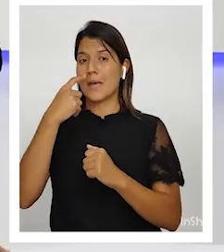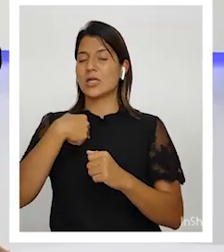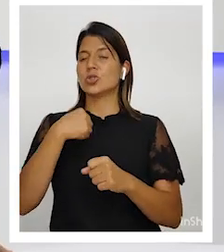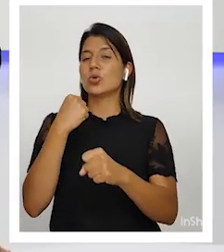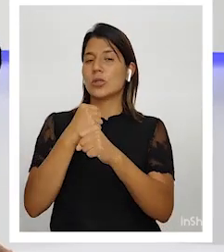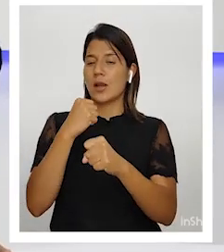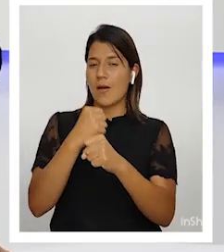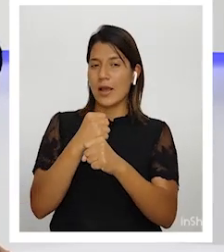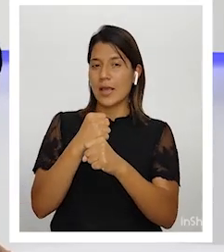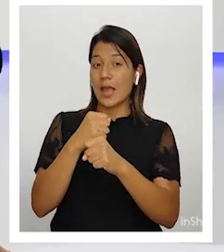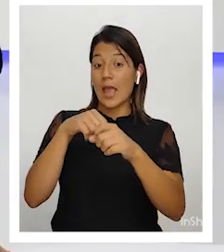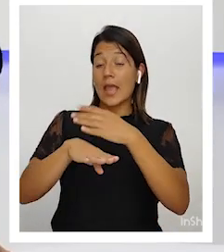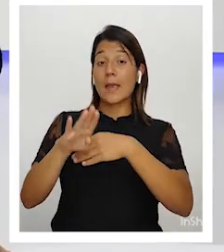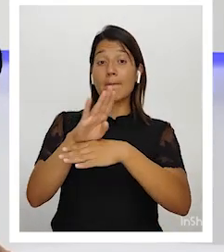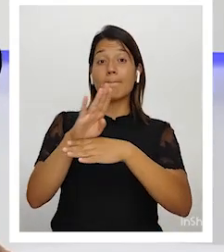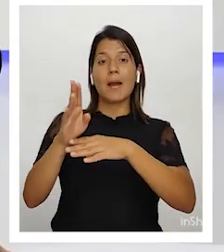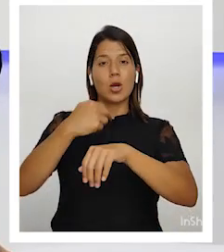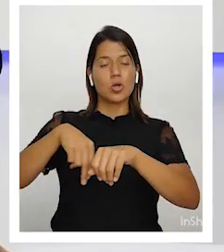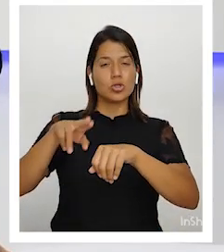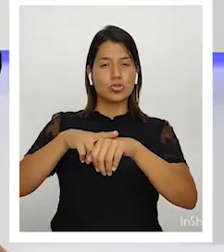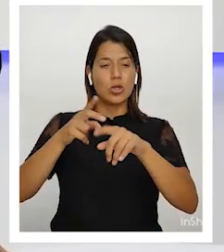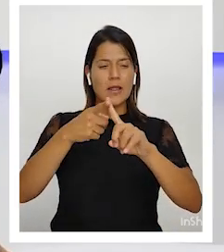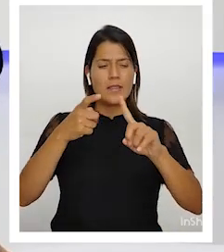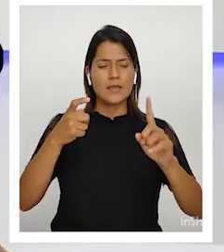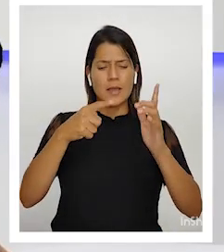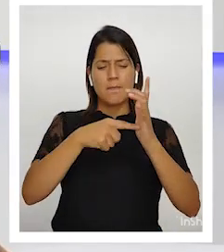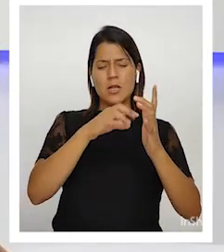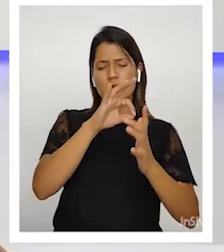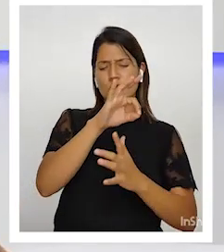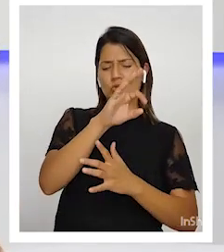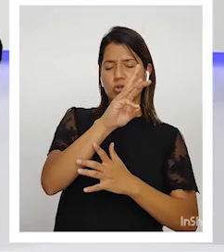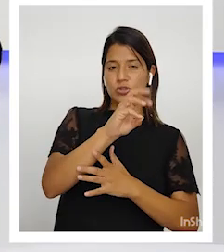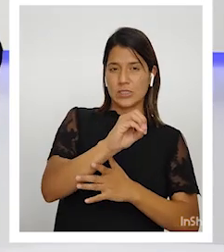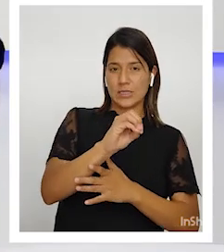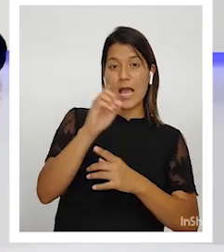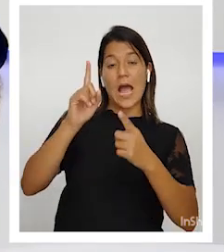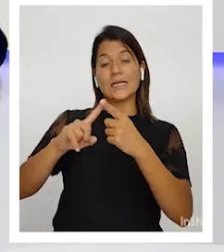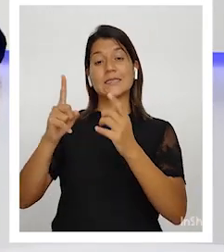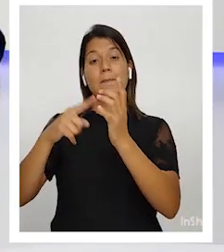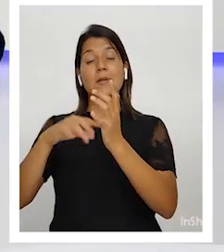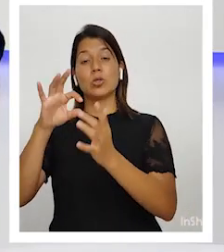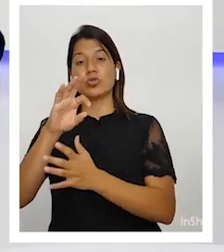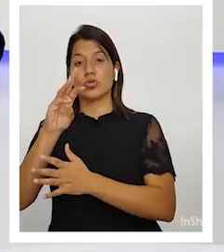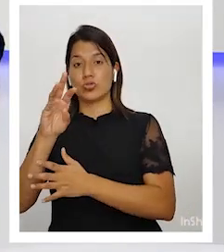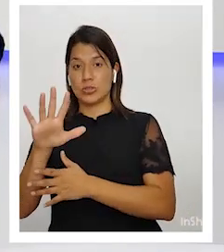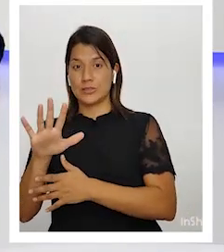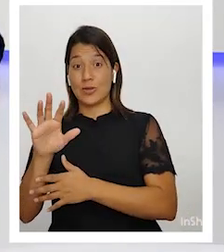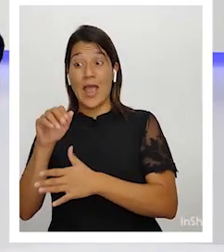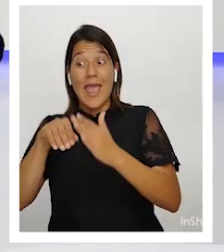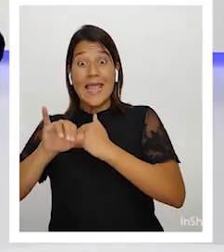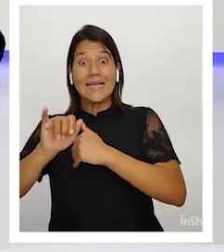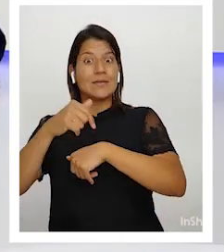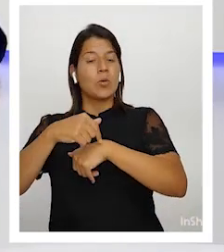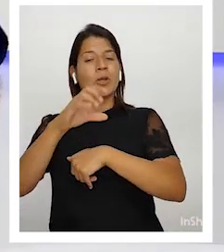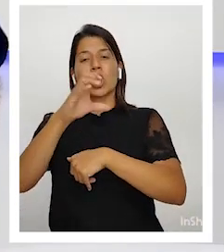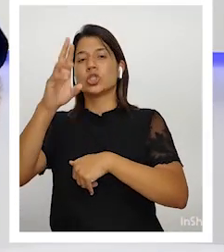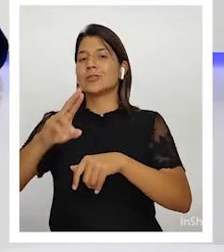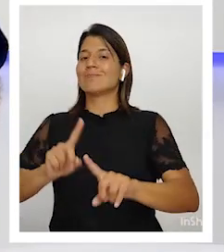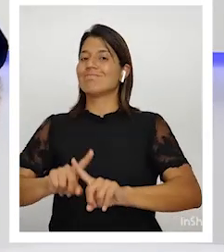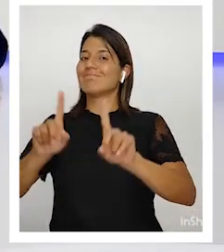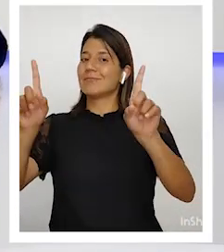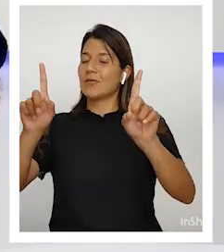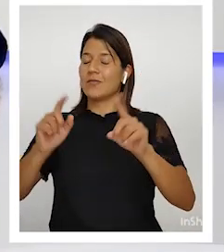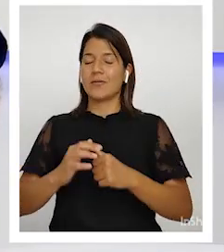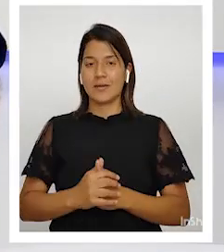en el Banco Nacional del año 60 al 65. Y había otra Costa Rica. Donde